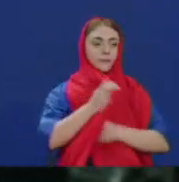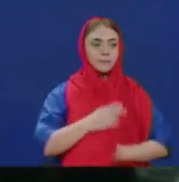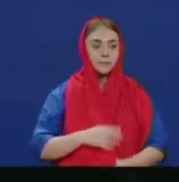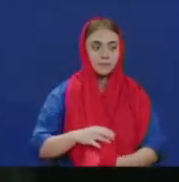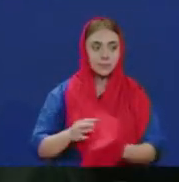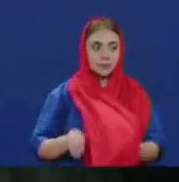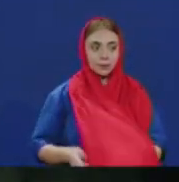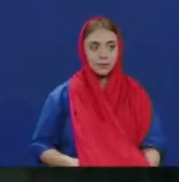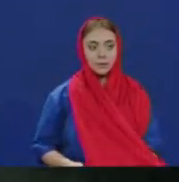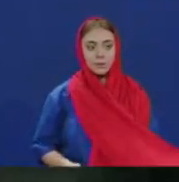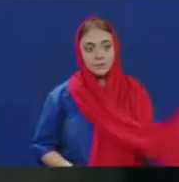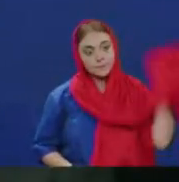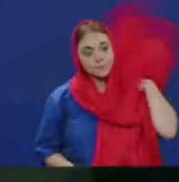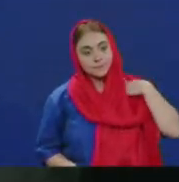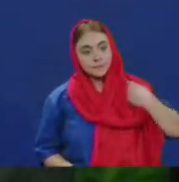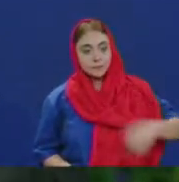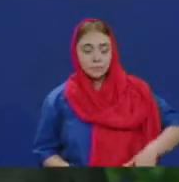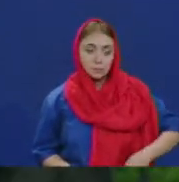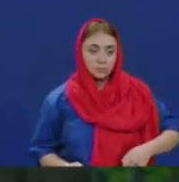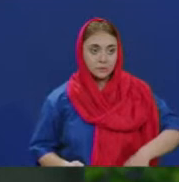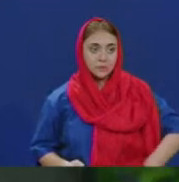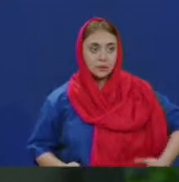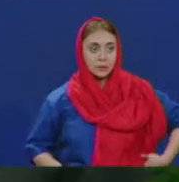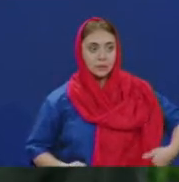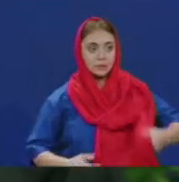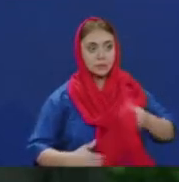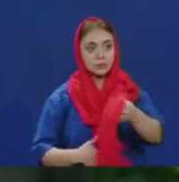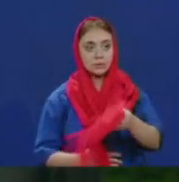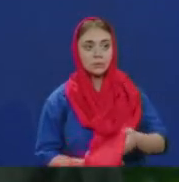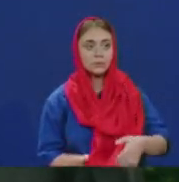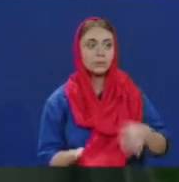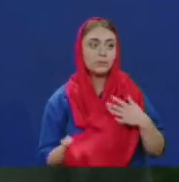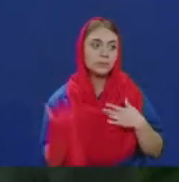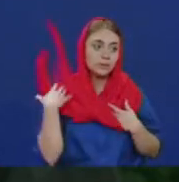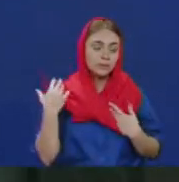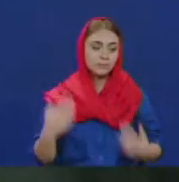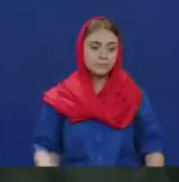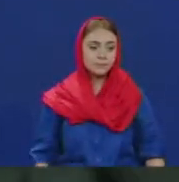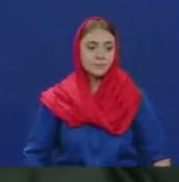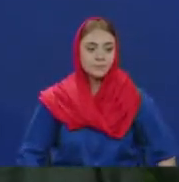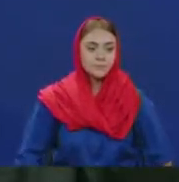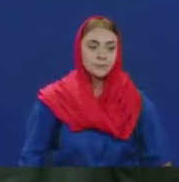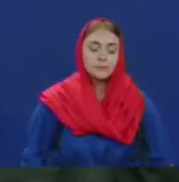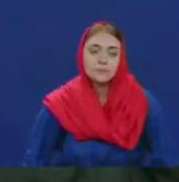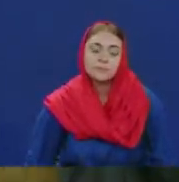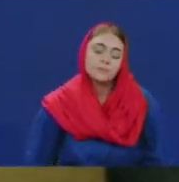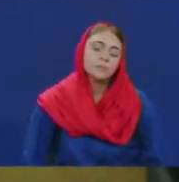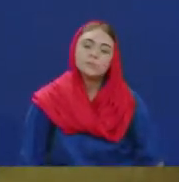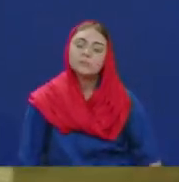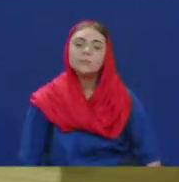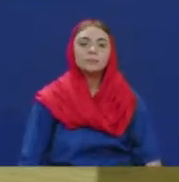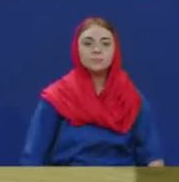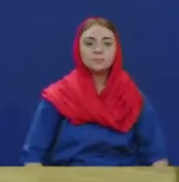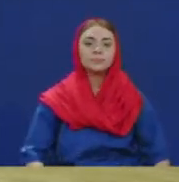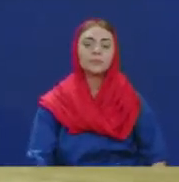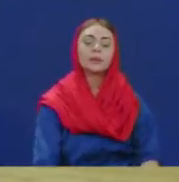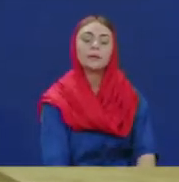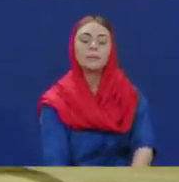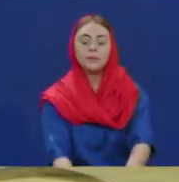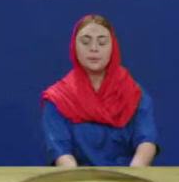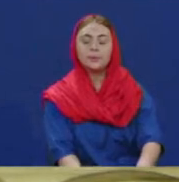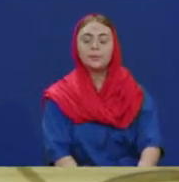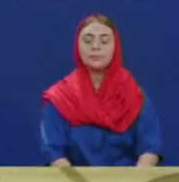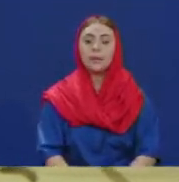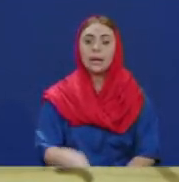Porque ahí no permitimos otros frutos. Amén. Padre